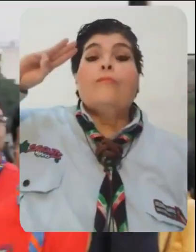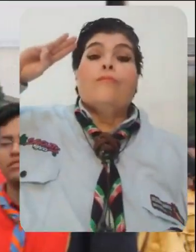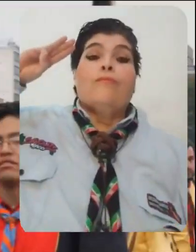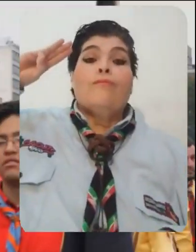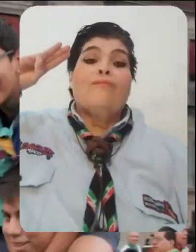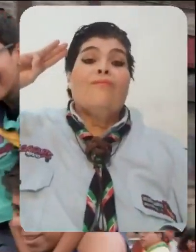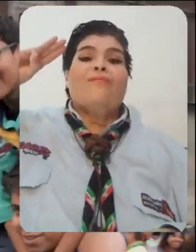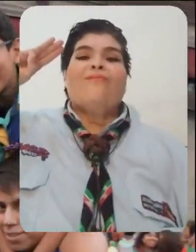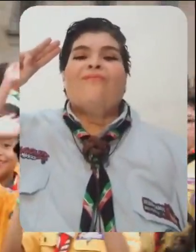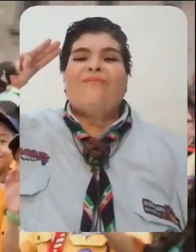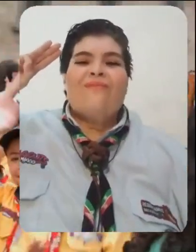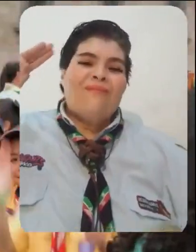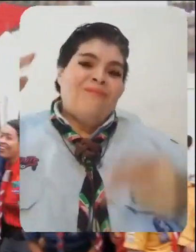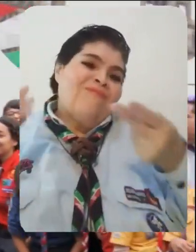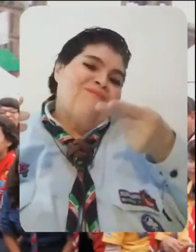de México